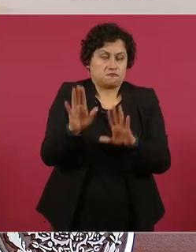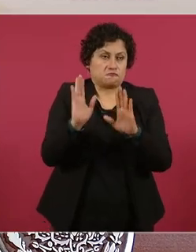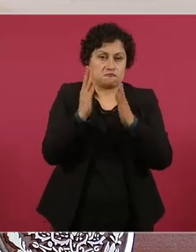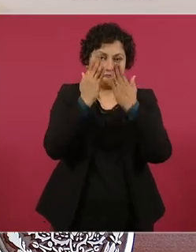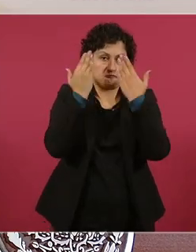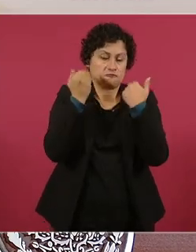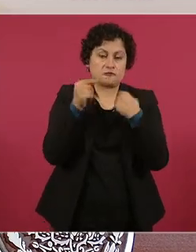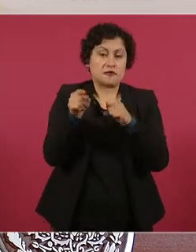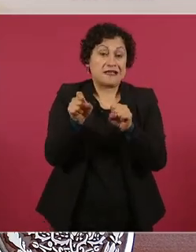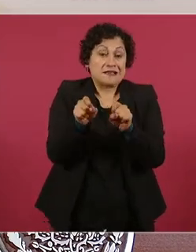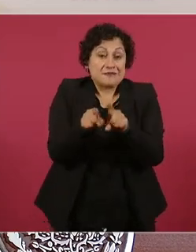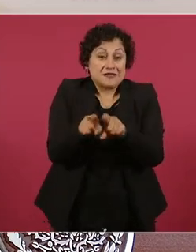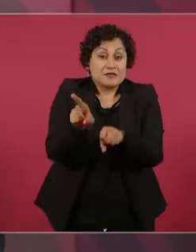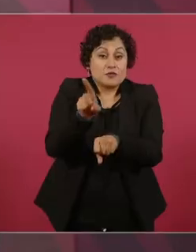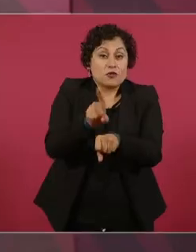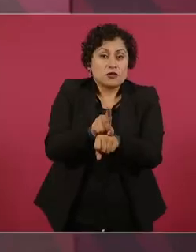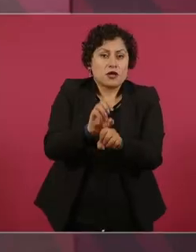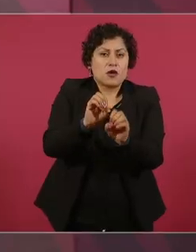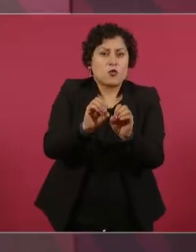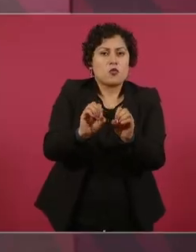puso un Twitter